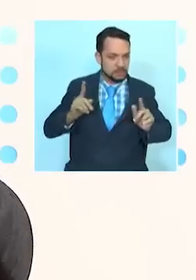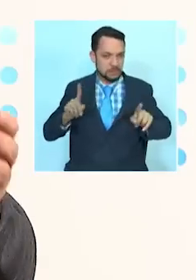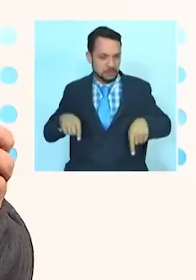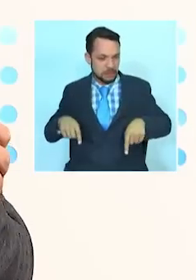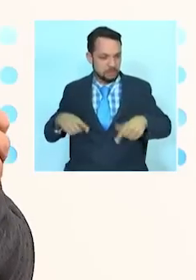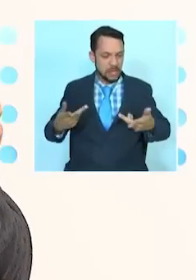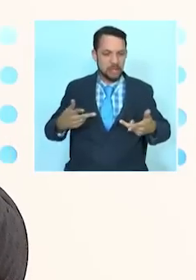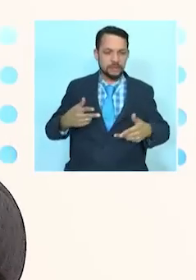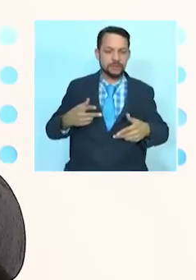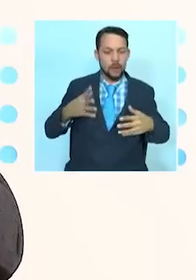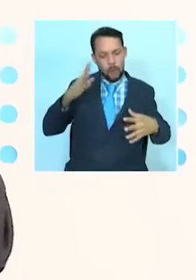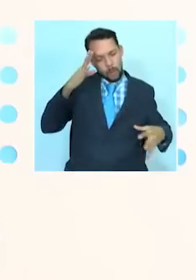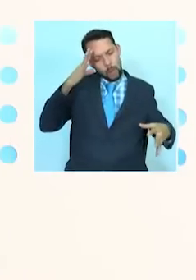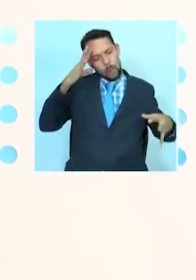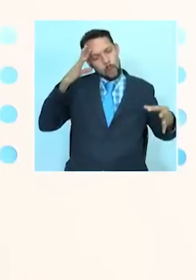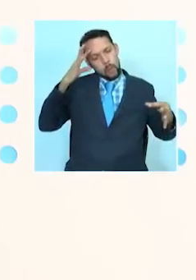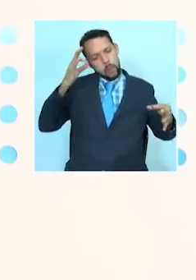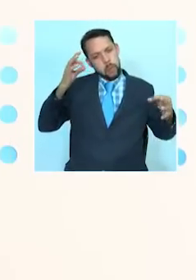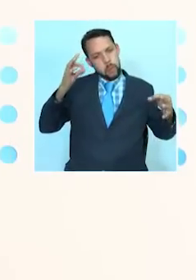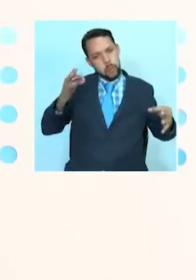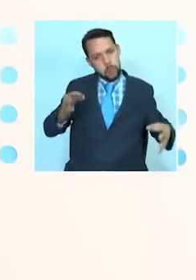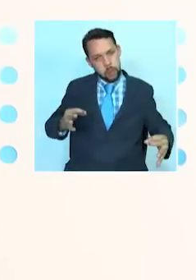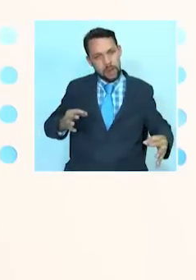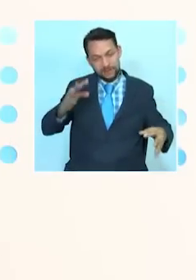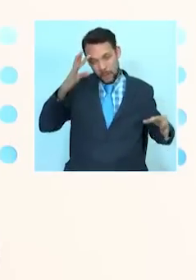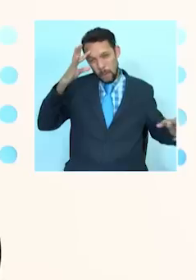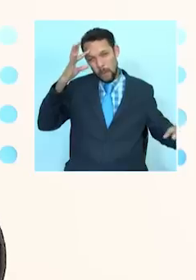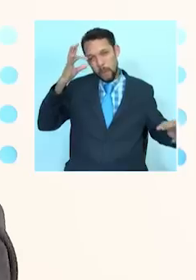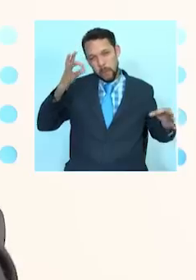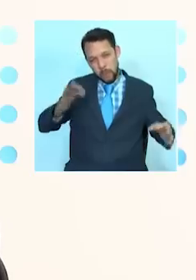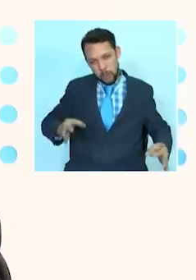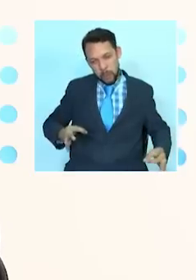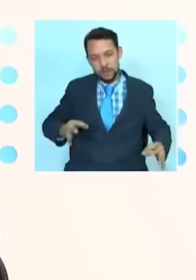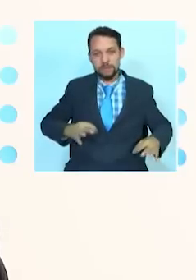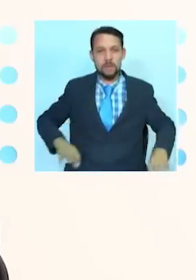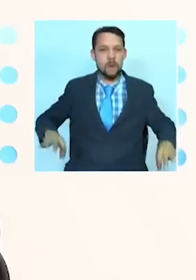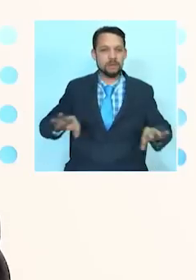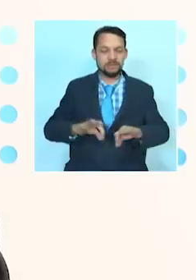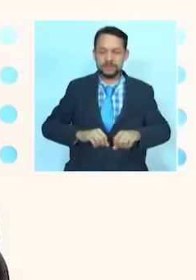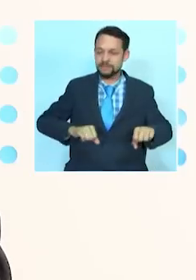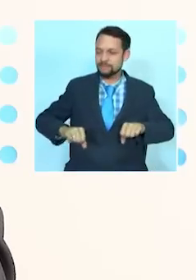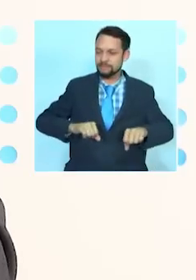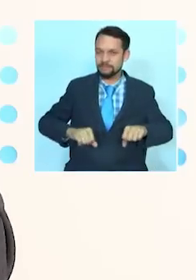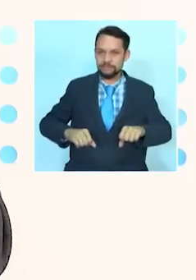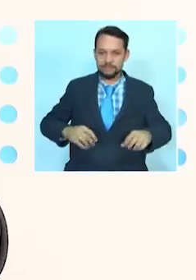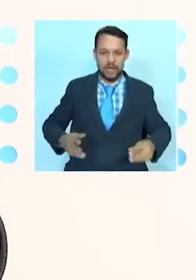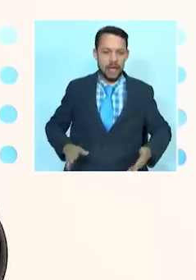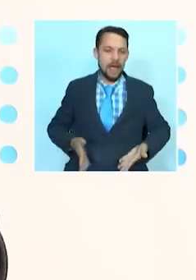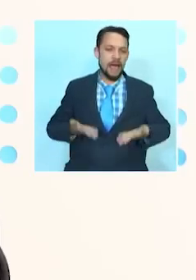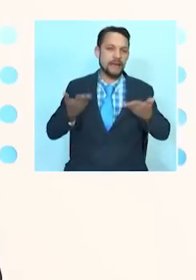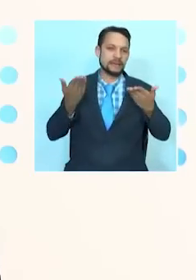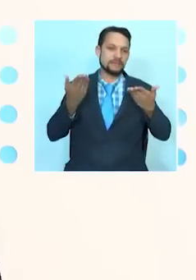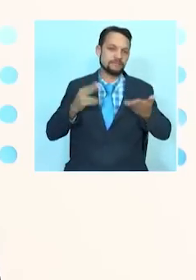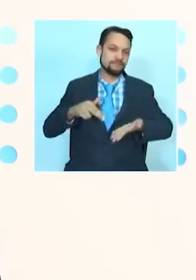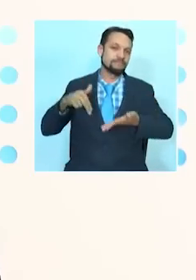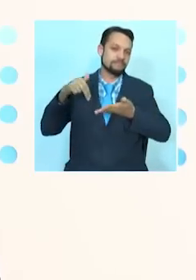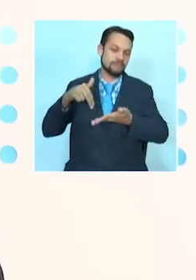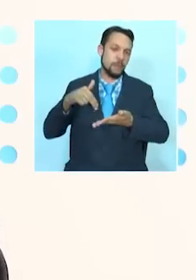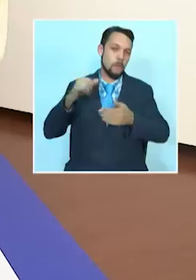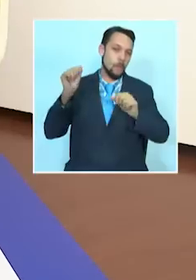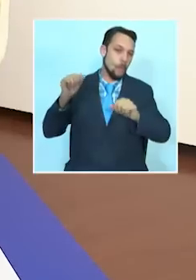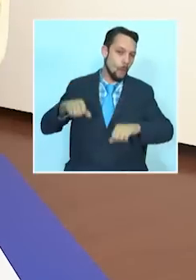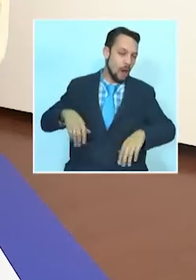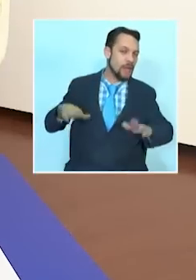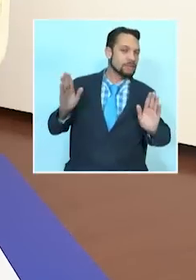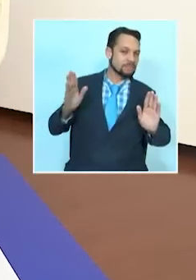tienen otro día para procesos espirituales y eso es más sanador que cualquier cosa al menos se van con inquietudes con